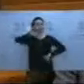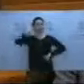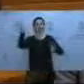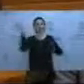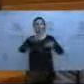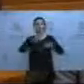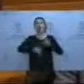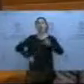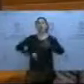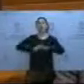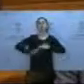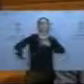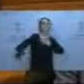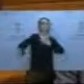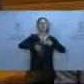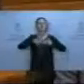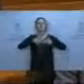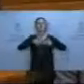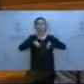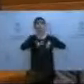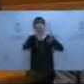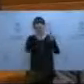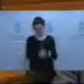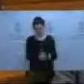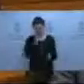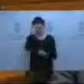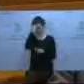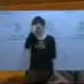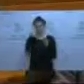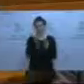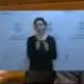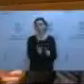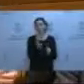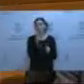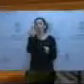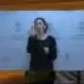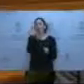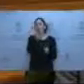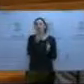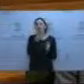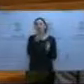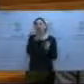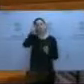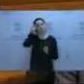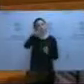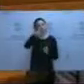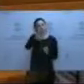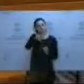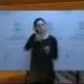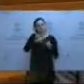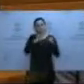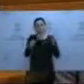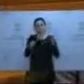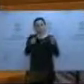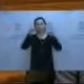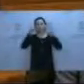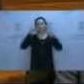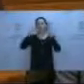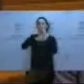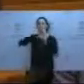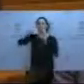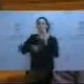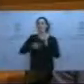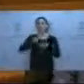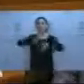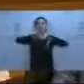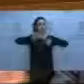o permanecerán cerradas? ¿A usted le parece que las escuelas rurales asturianas tienen la calidad suficiente educativa y pedagógica para impartir clase o